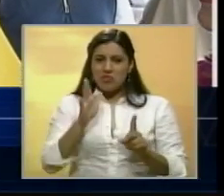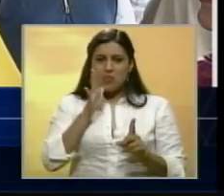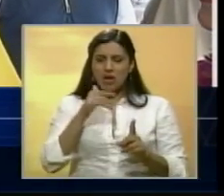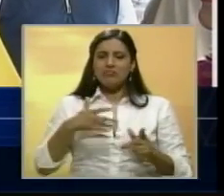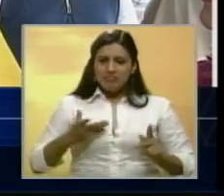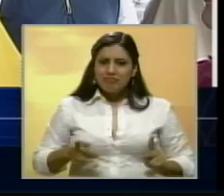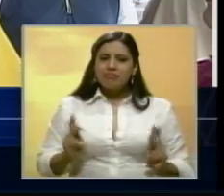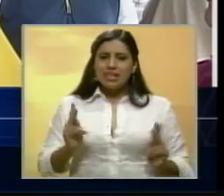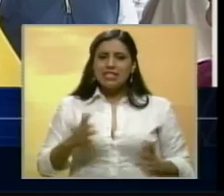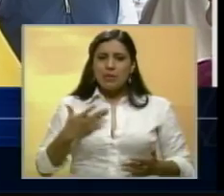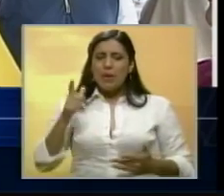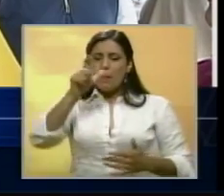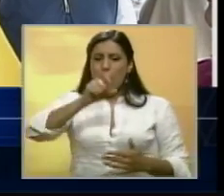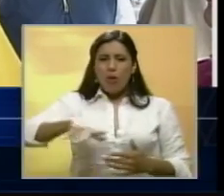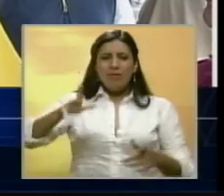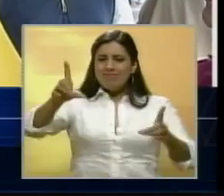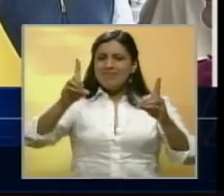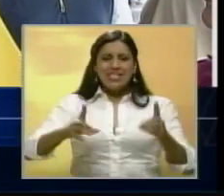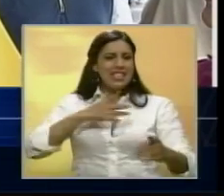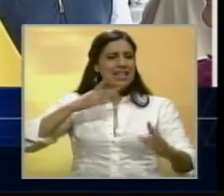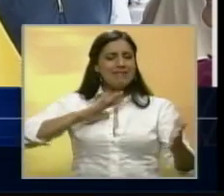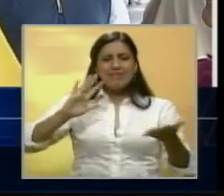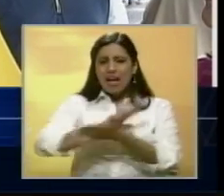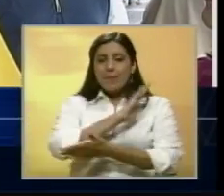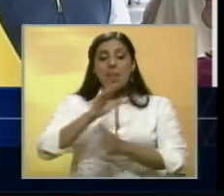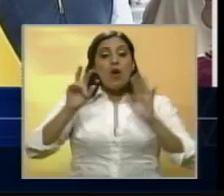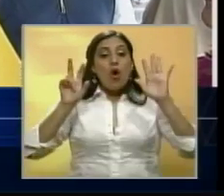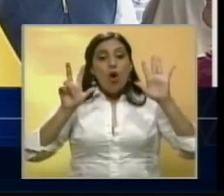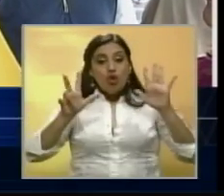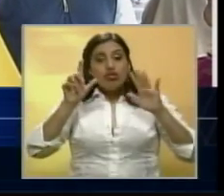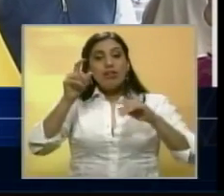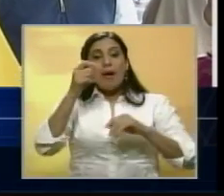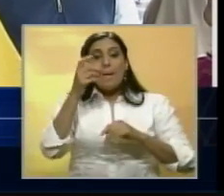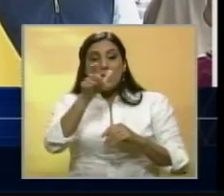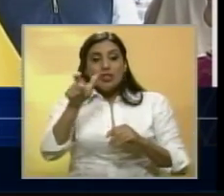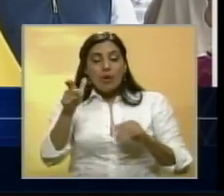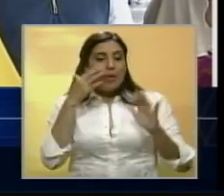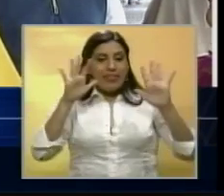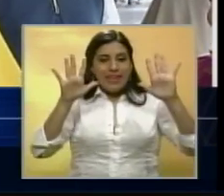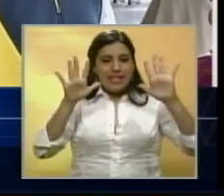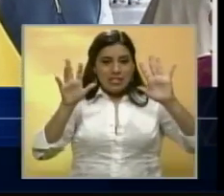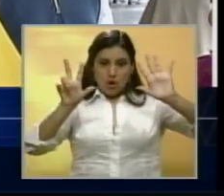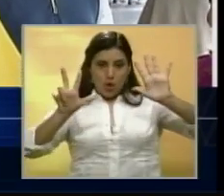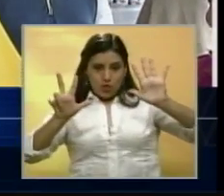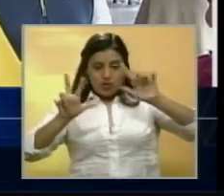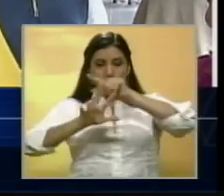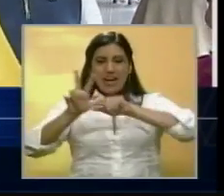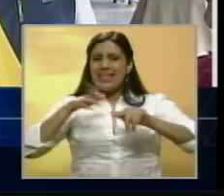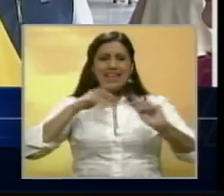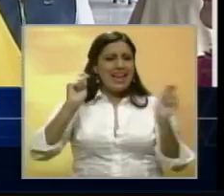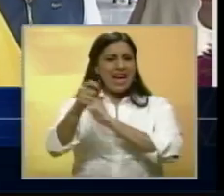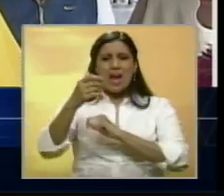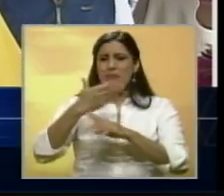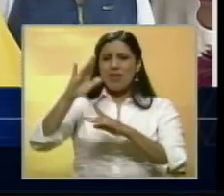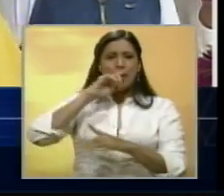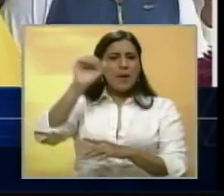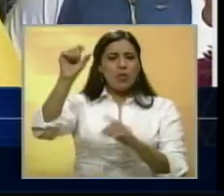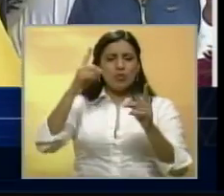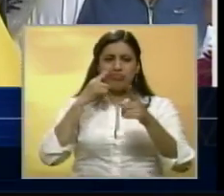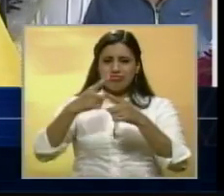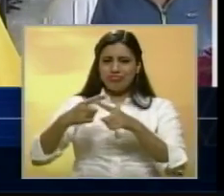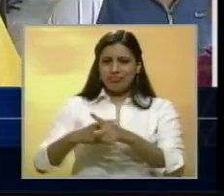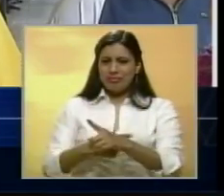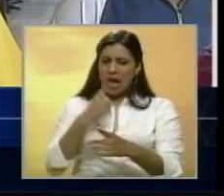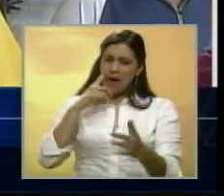para un pueblo que está decidido a cambiar. 8 de cada 10 venezolanos ha tomado la decisión de cambiar en paz con el camino de la Constitución, y aquí hay una demostración de